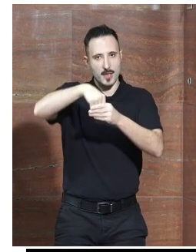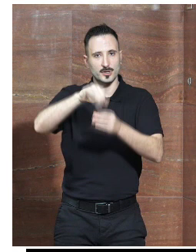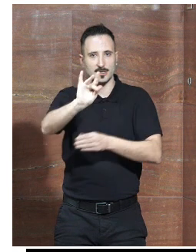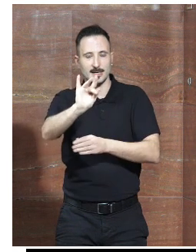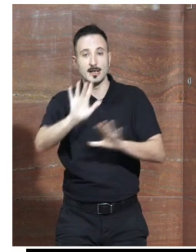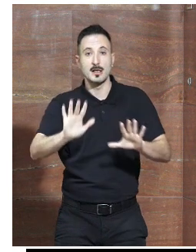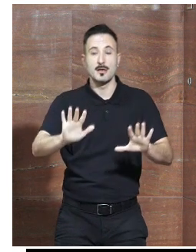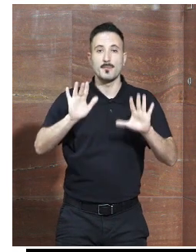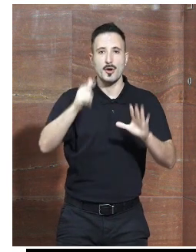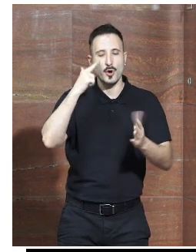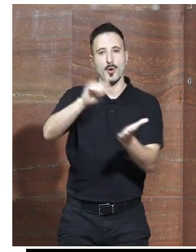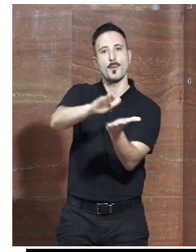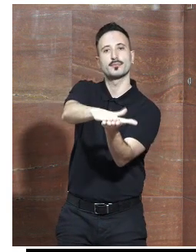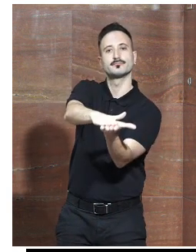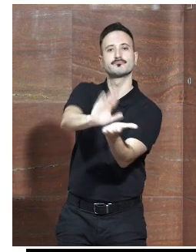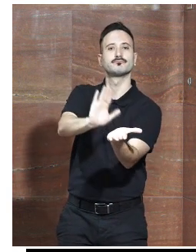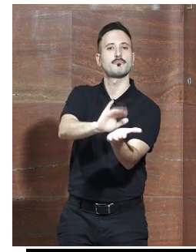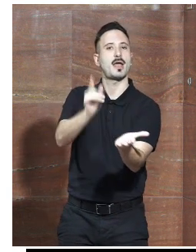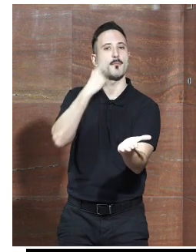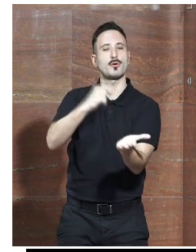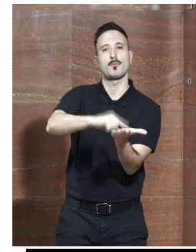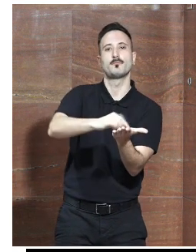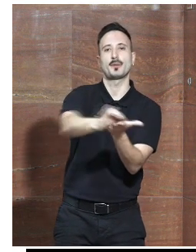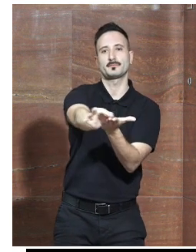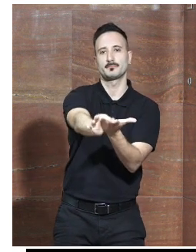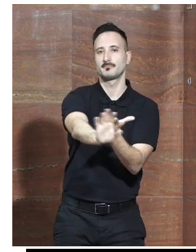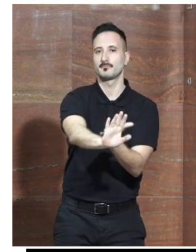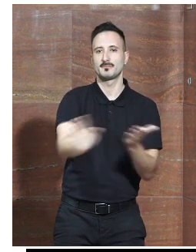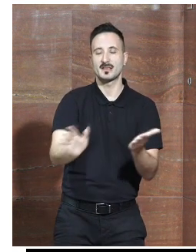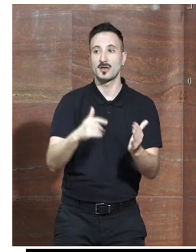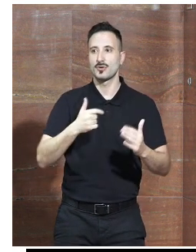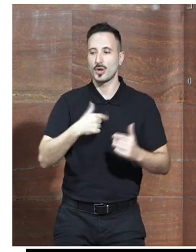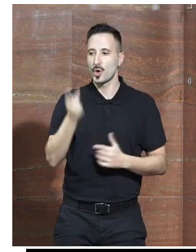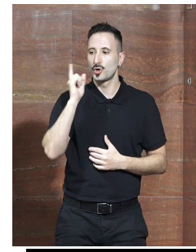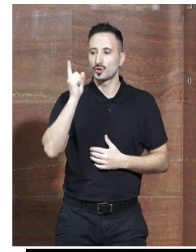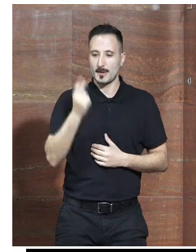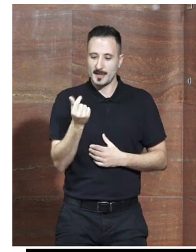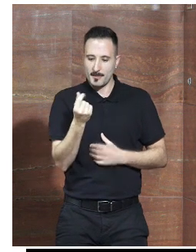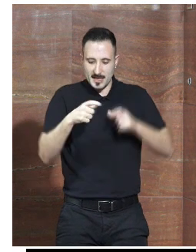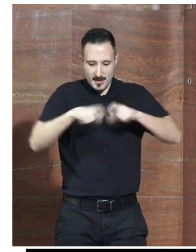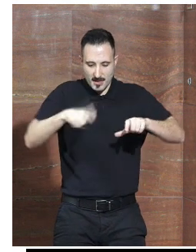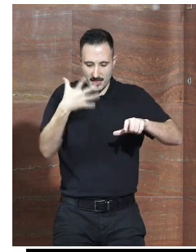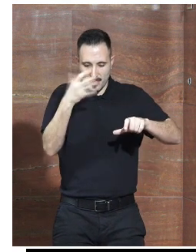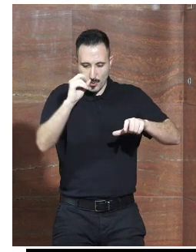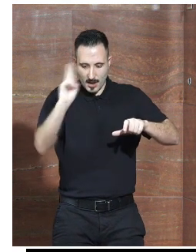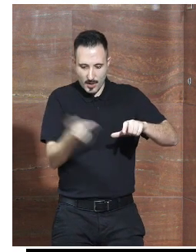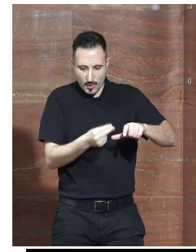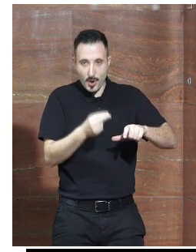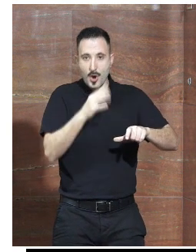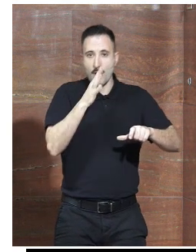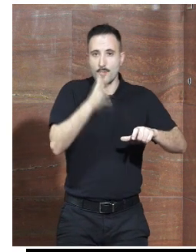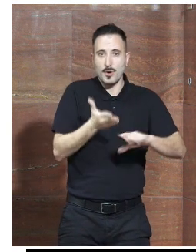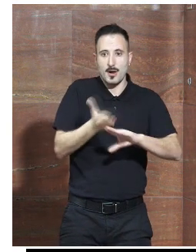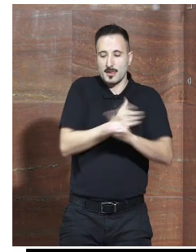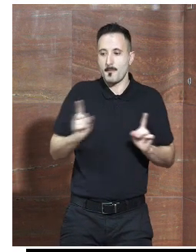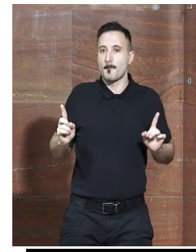las máquinas no tienen contactless, entonces ya se rompió. tengo solo billetes de 50, no tengo más, porque no he tomado la previsión de